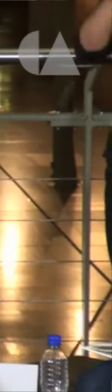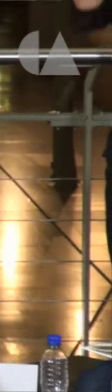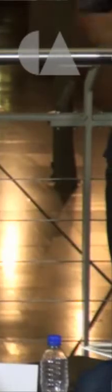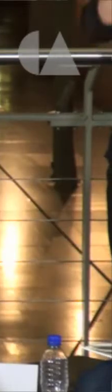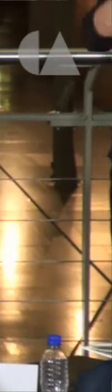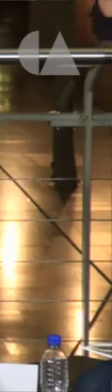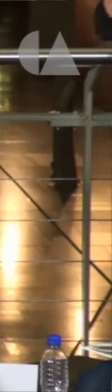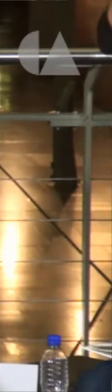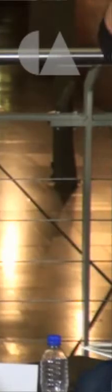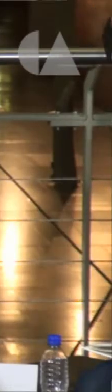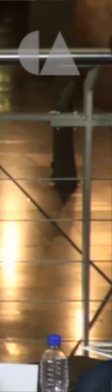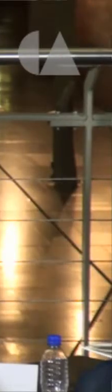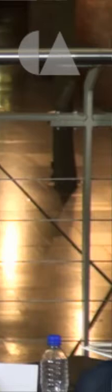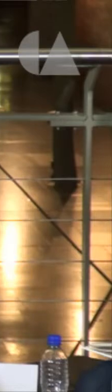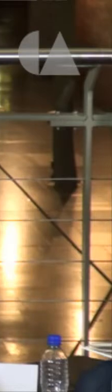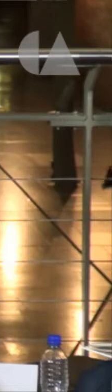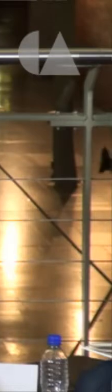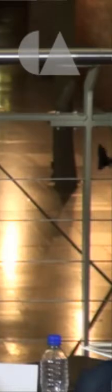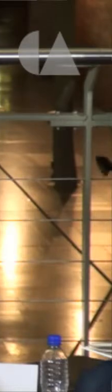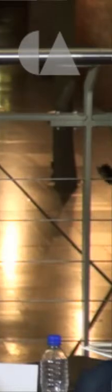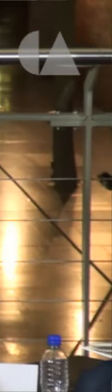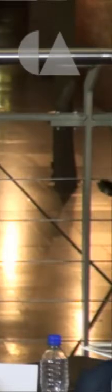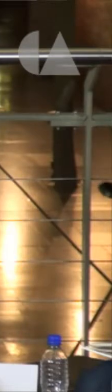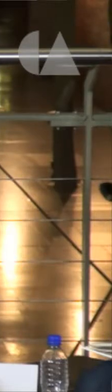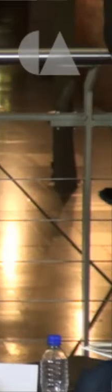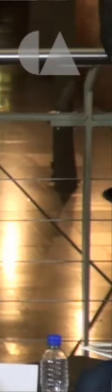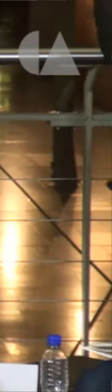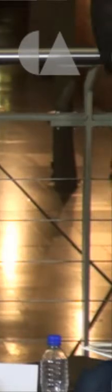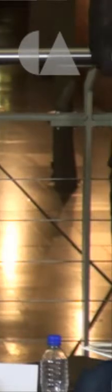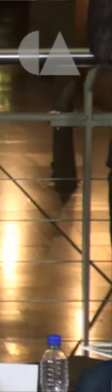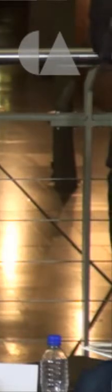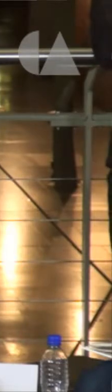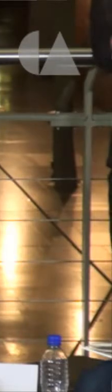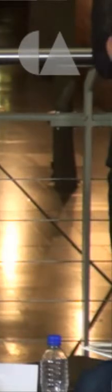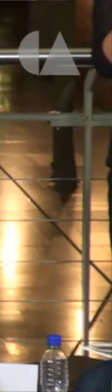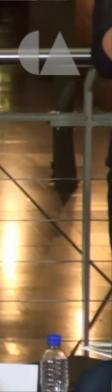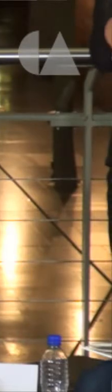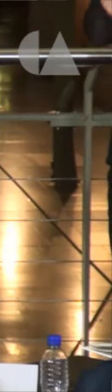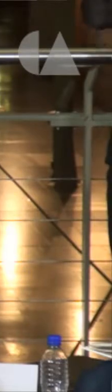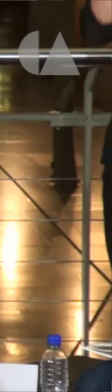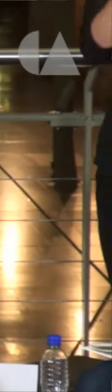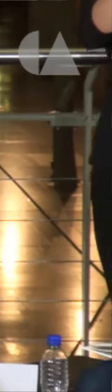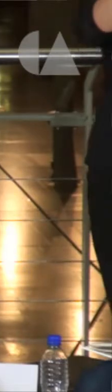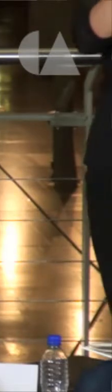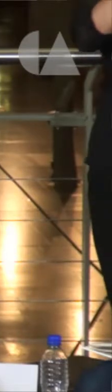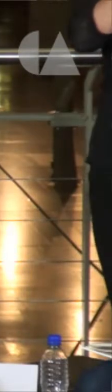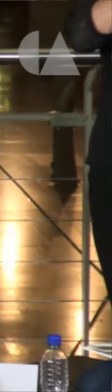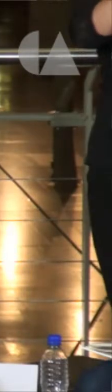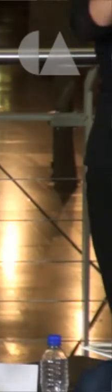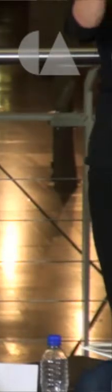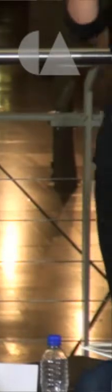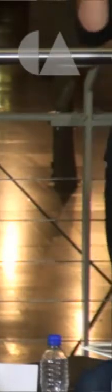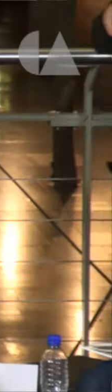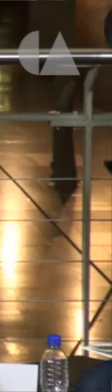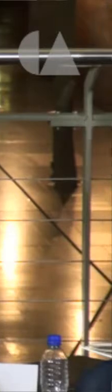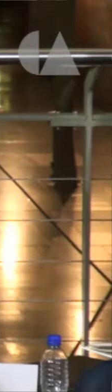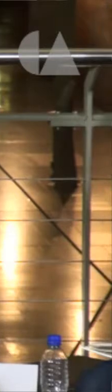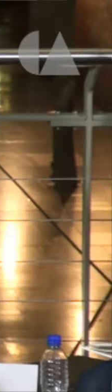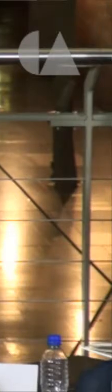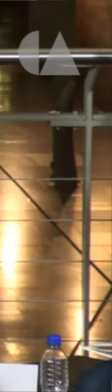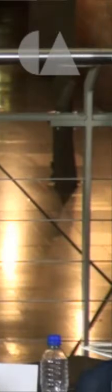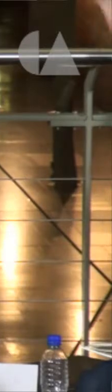especial esa persona es especial y yo no quiero que mi hijo sea una persona especial yo quiero que sea una persona como todo el mundo